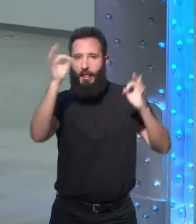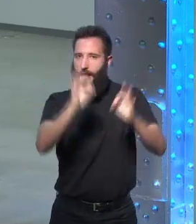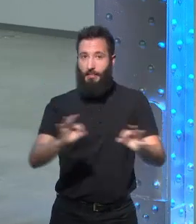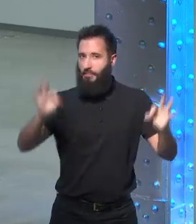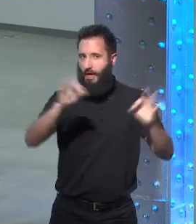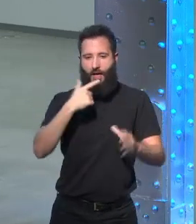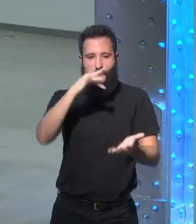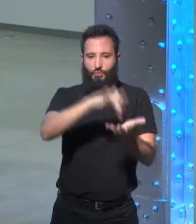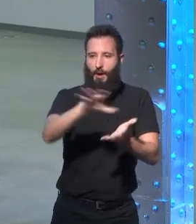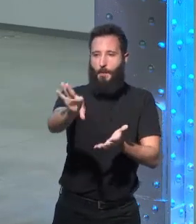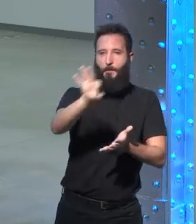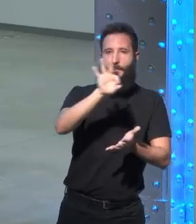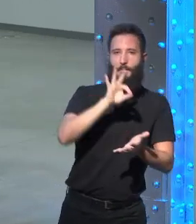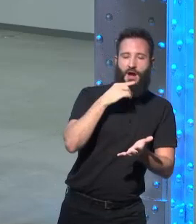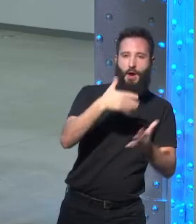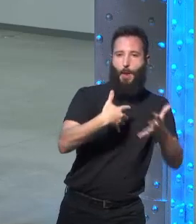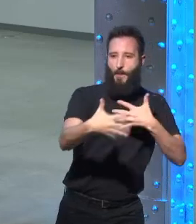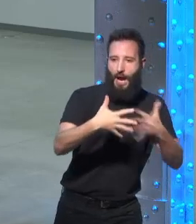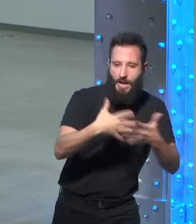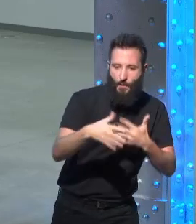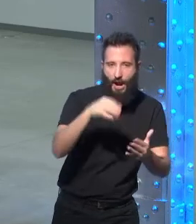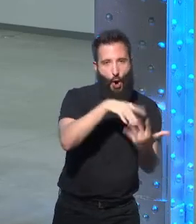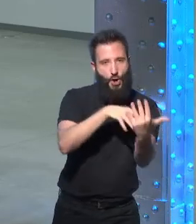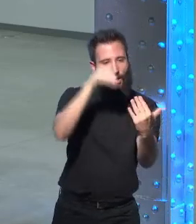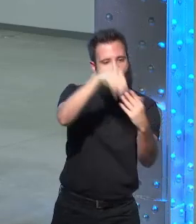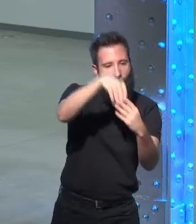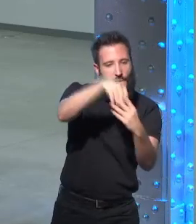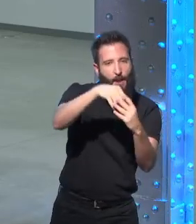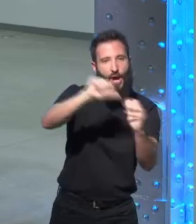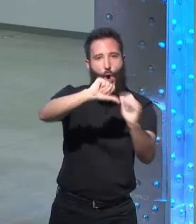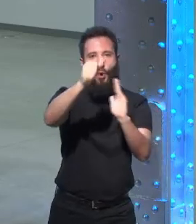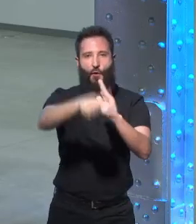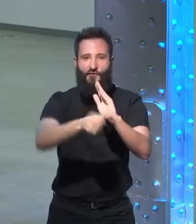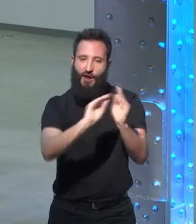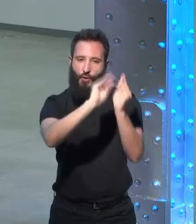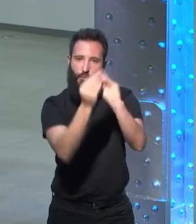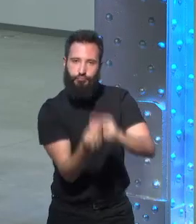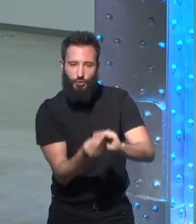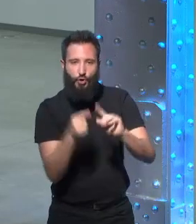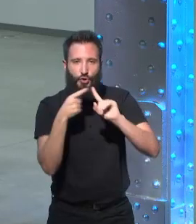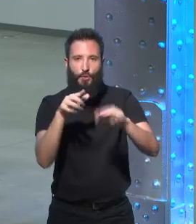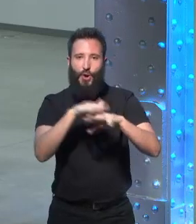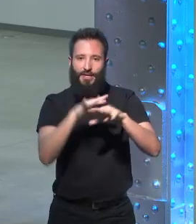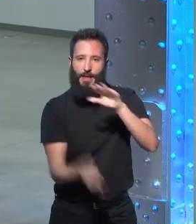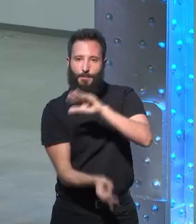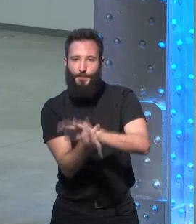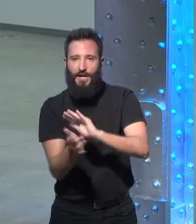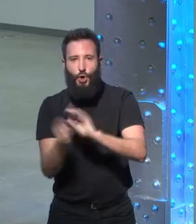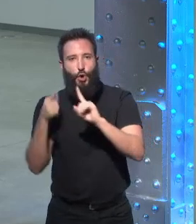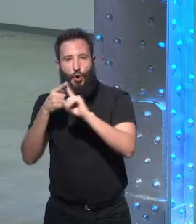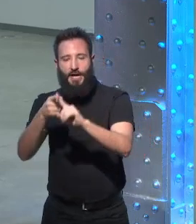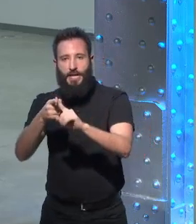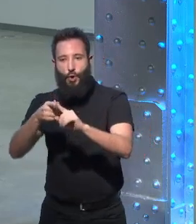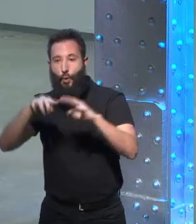lo cogieron, lo manipularon, lo instalaron, lo configuraron y crearon esa red para bloquear las redes de juego online